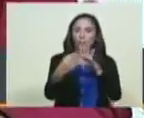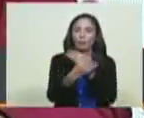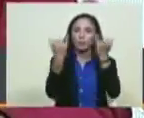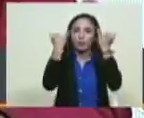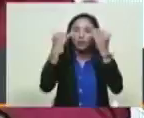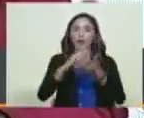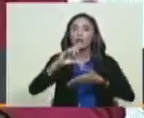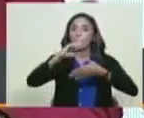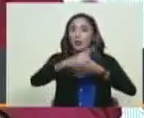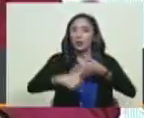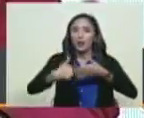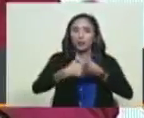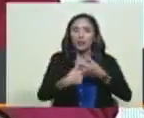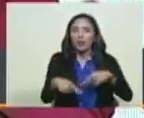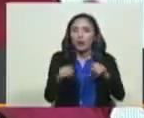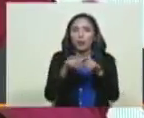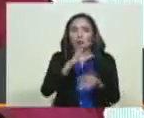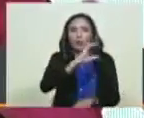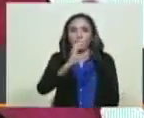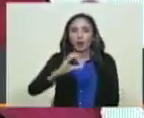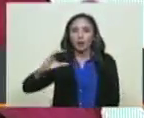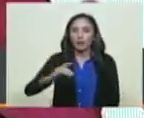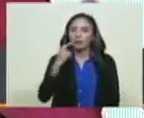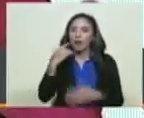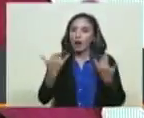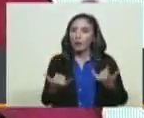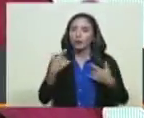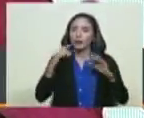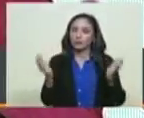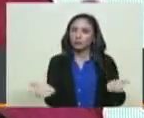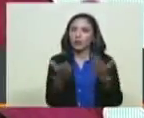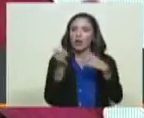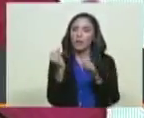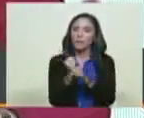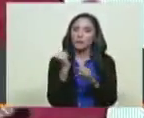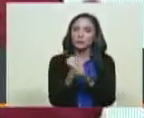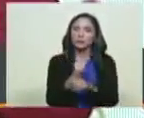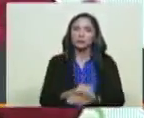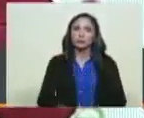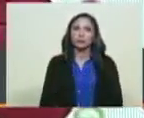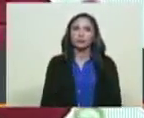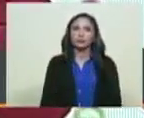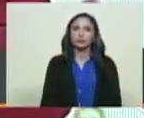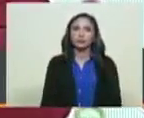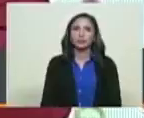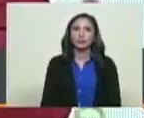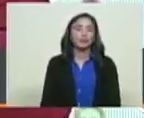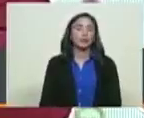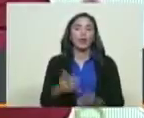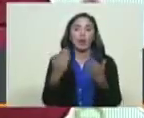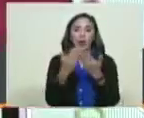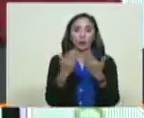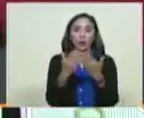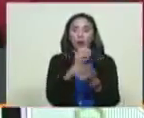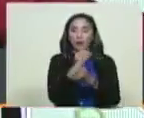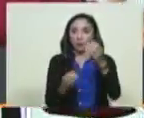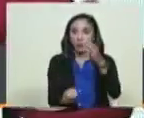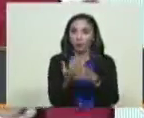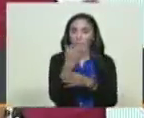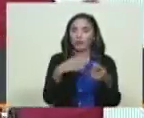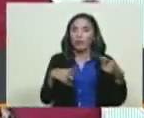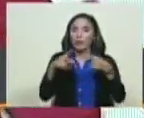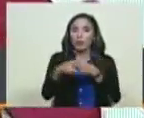de américa latina y el caribe desde ya las puertas de esa escuela están